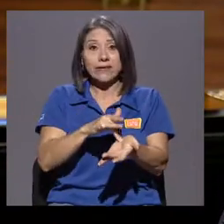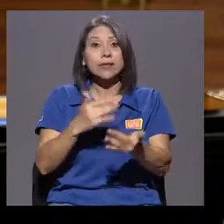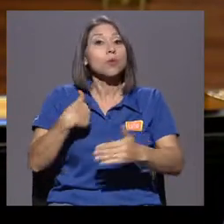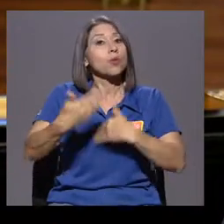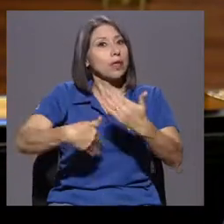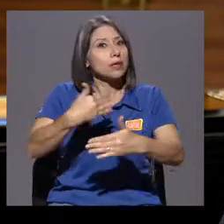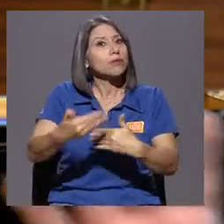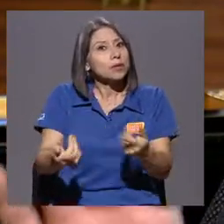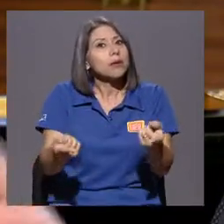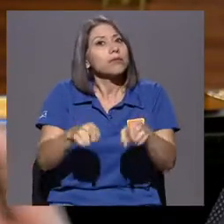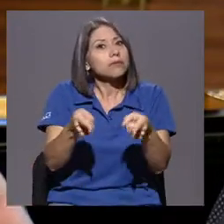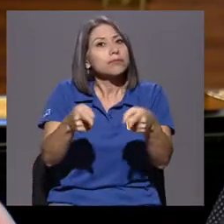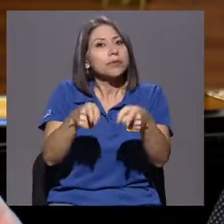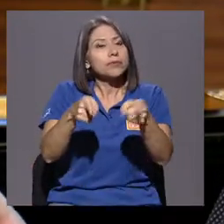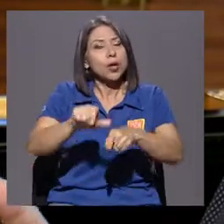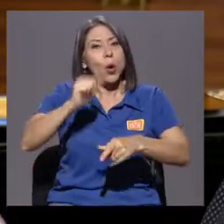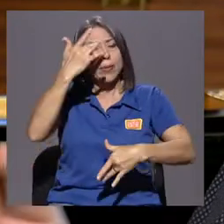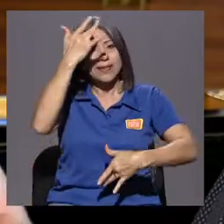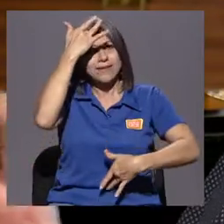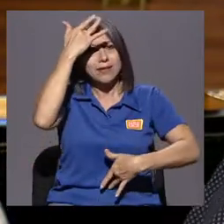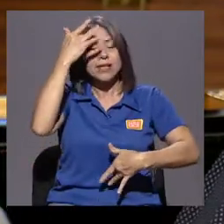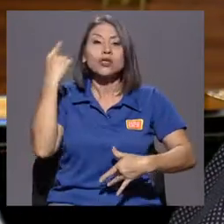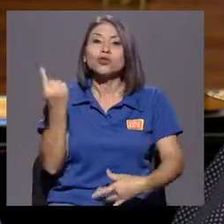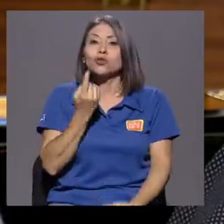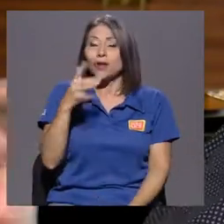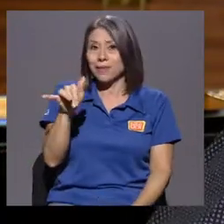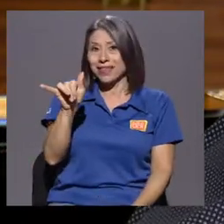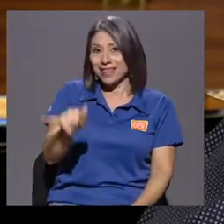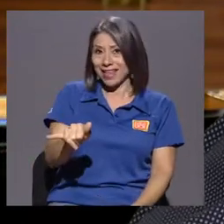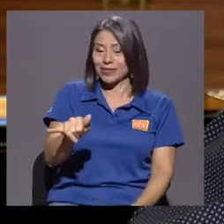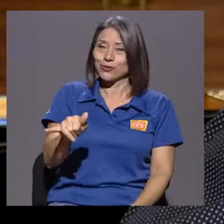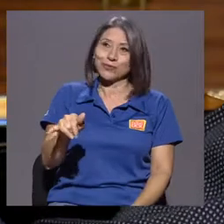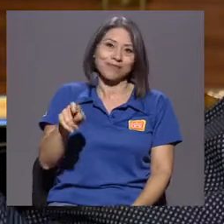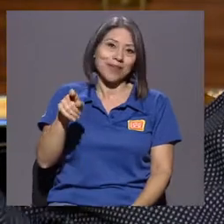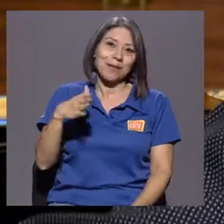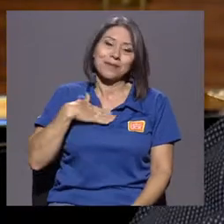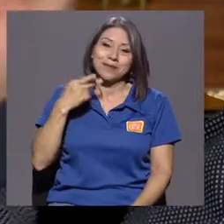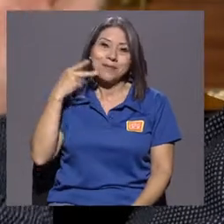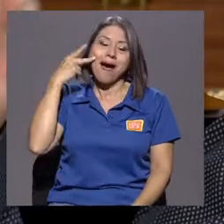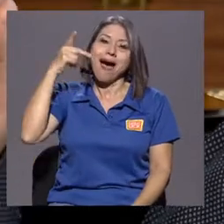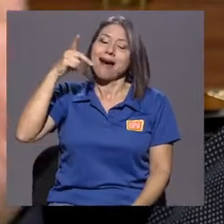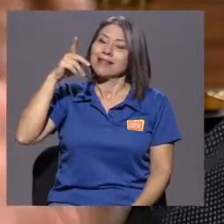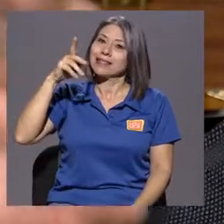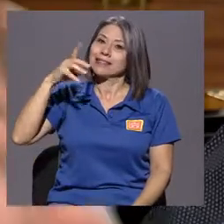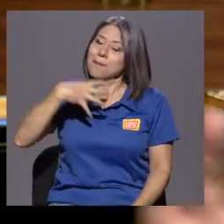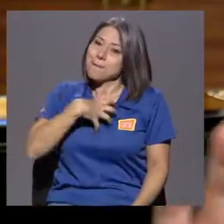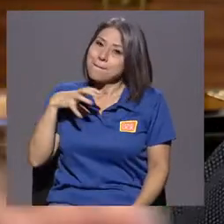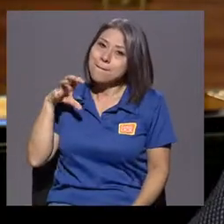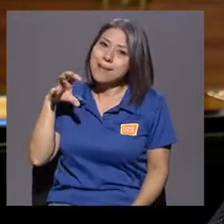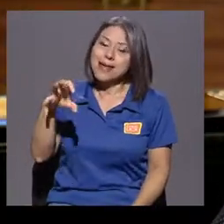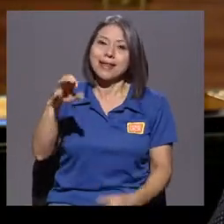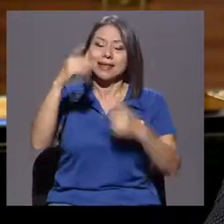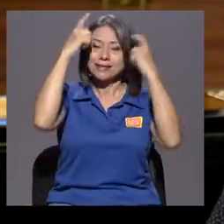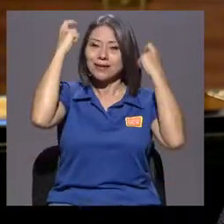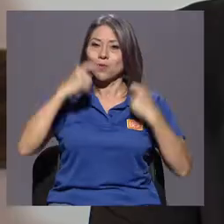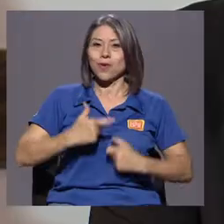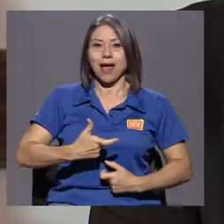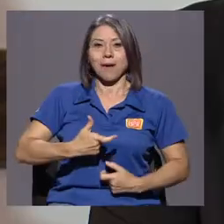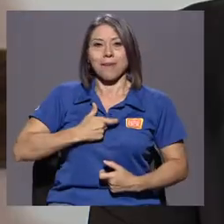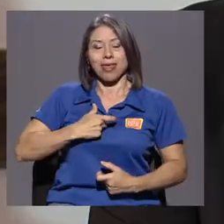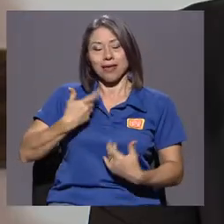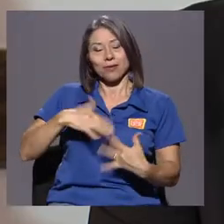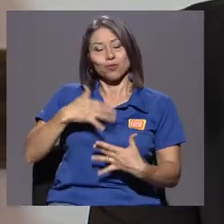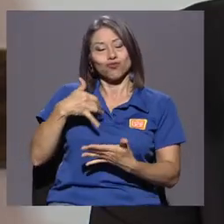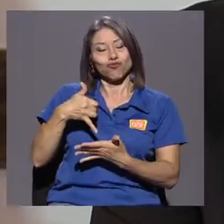vinieron otras ya solo eso les merece una medalla al mérito verdad y al ya solo eso es una proeza no